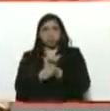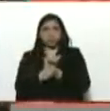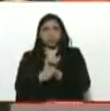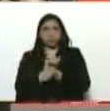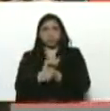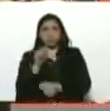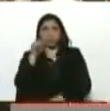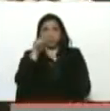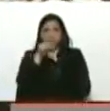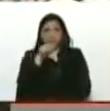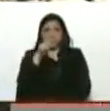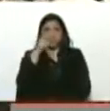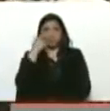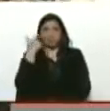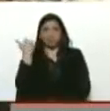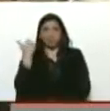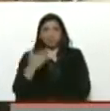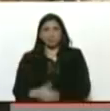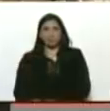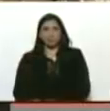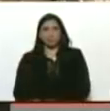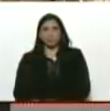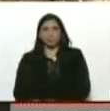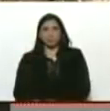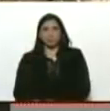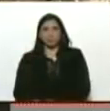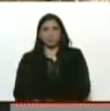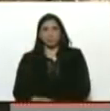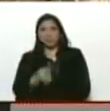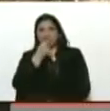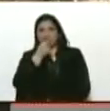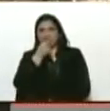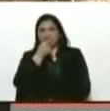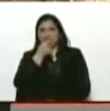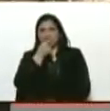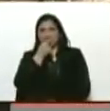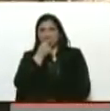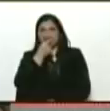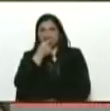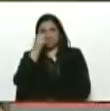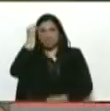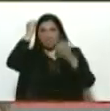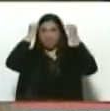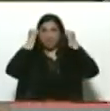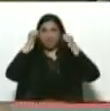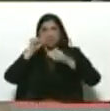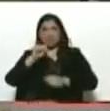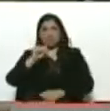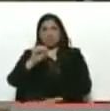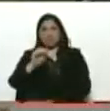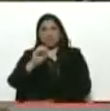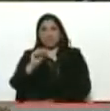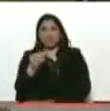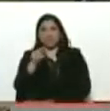es identificable, la que está al lado, la verde, porque era la que cargaba Antonio Sequea en